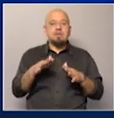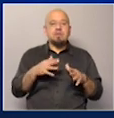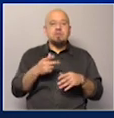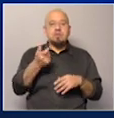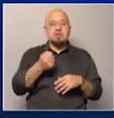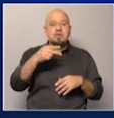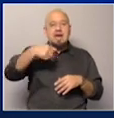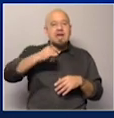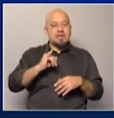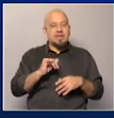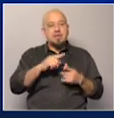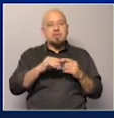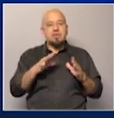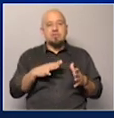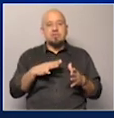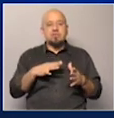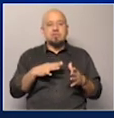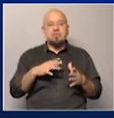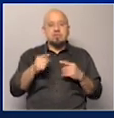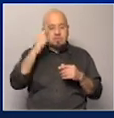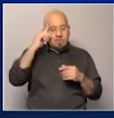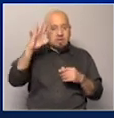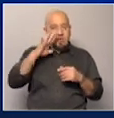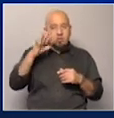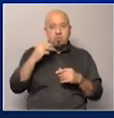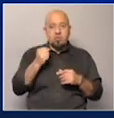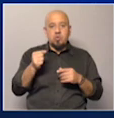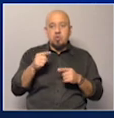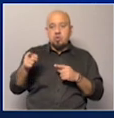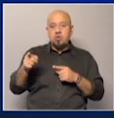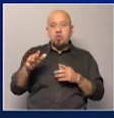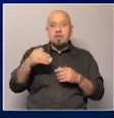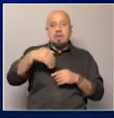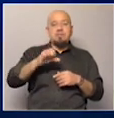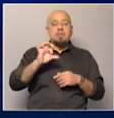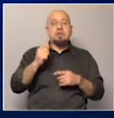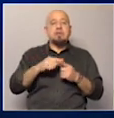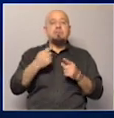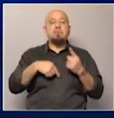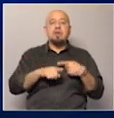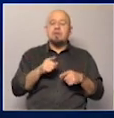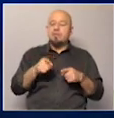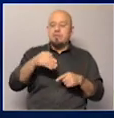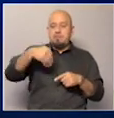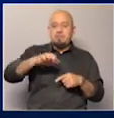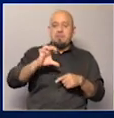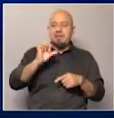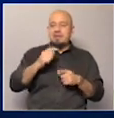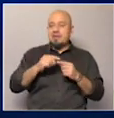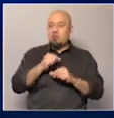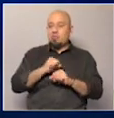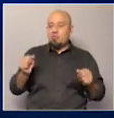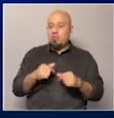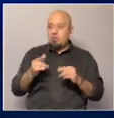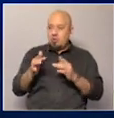de año digamos oposición no se imagina más dura desde esa tienda que desde la de meses pero como decimos mesa nos logró aunar esos apoyos y